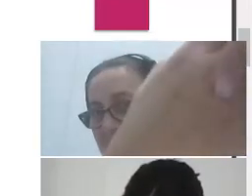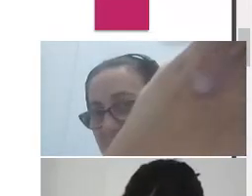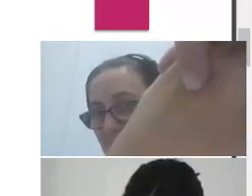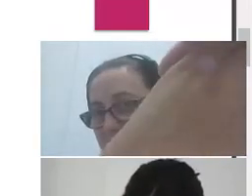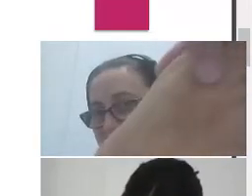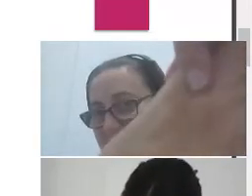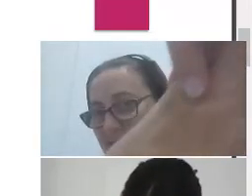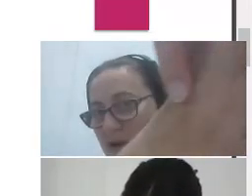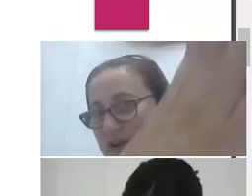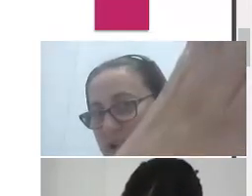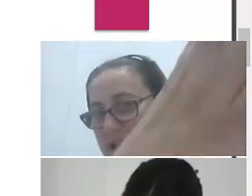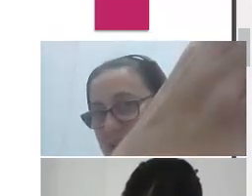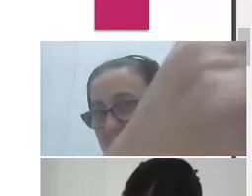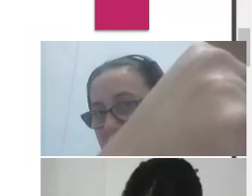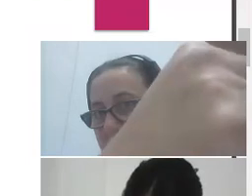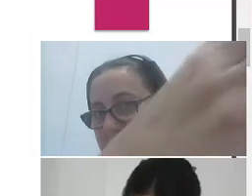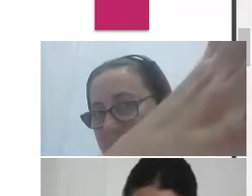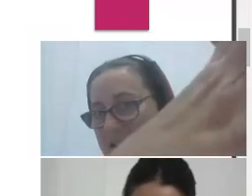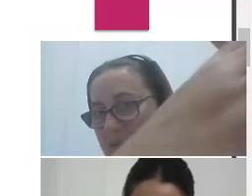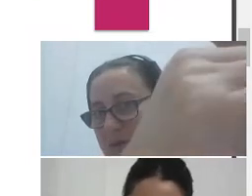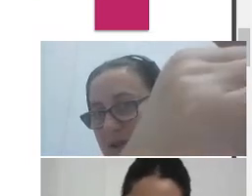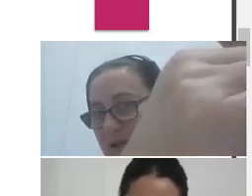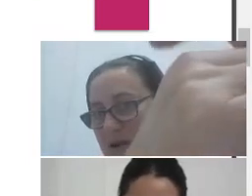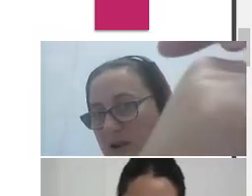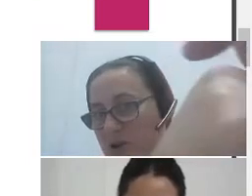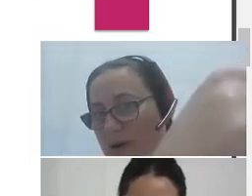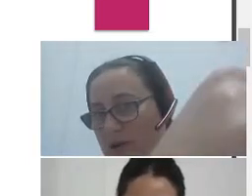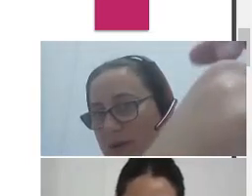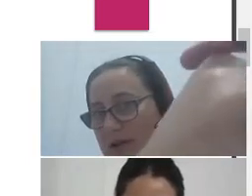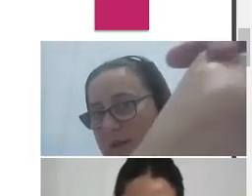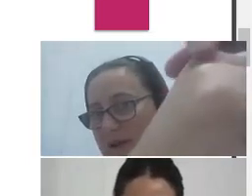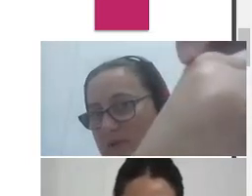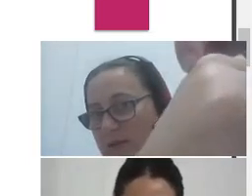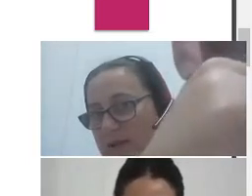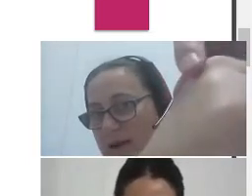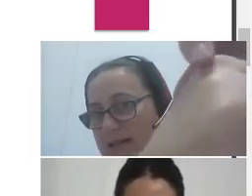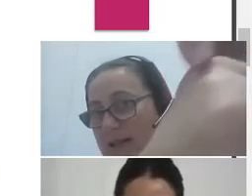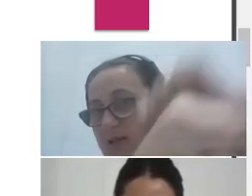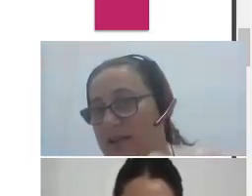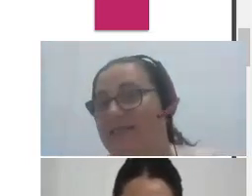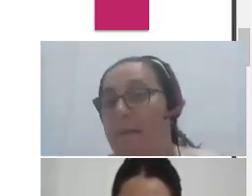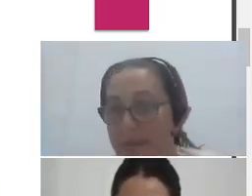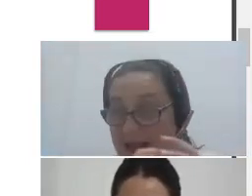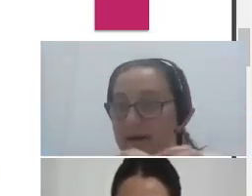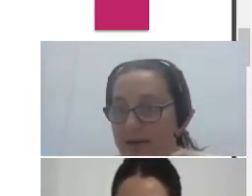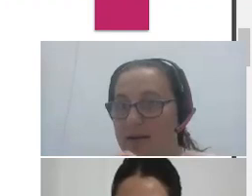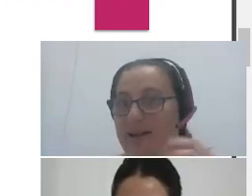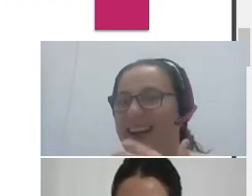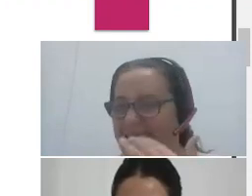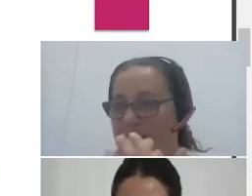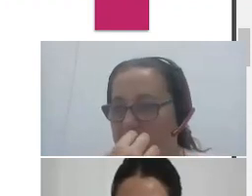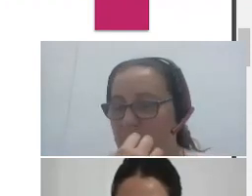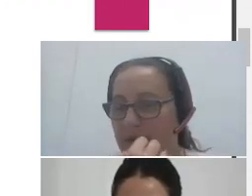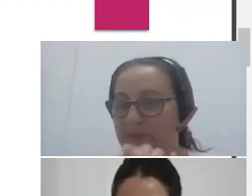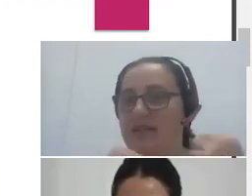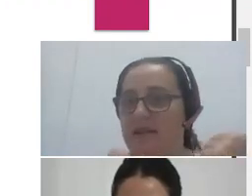que está como el tendón que me permite hacer este movimiento. Yo cuando pliego la mano se visualiza, entonces también